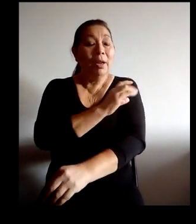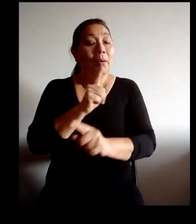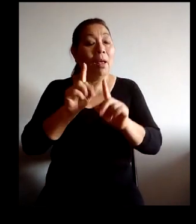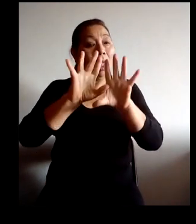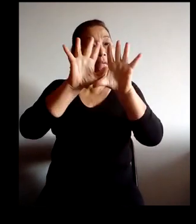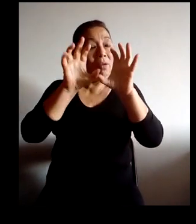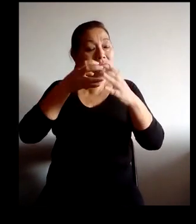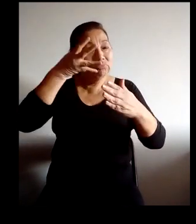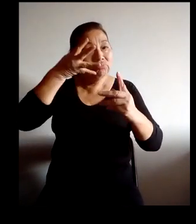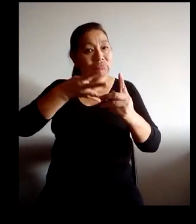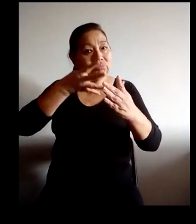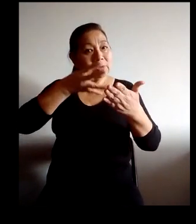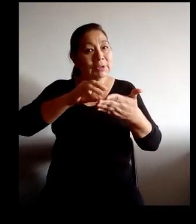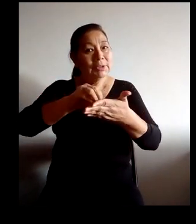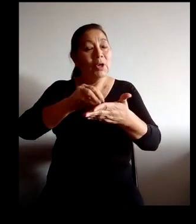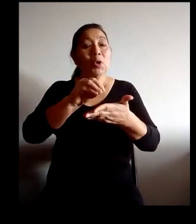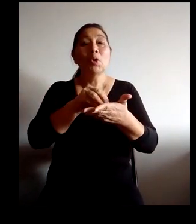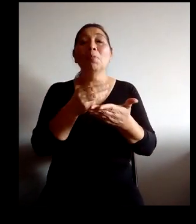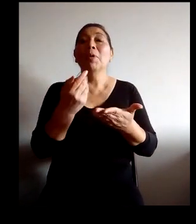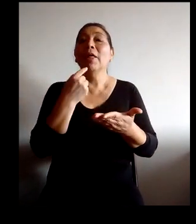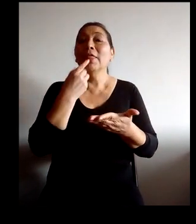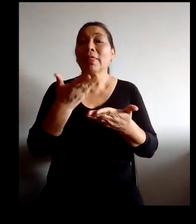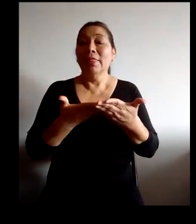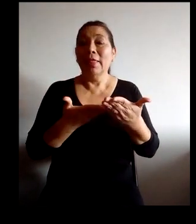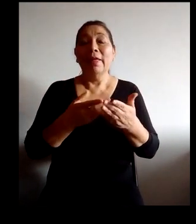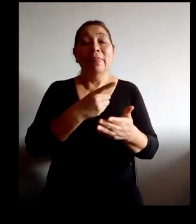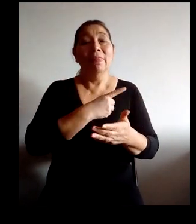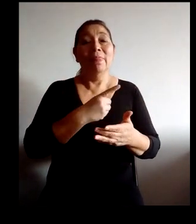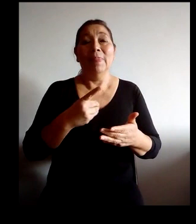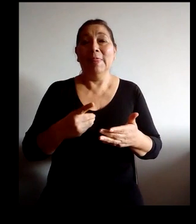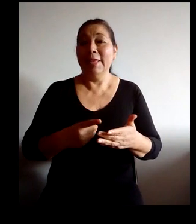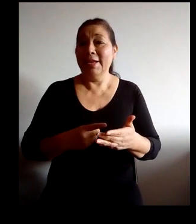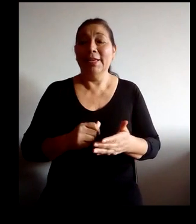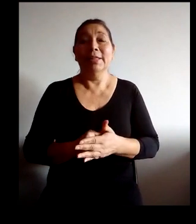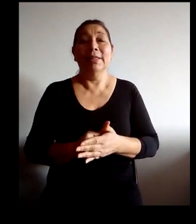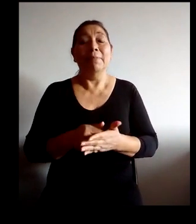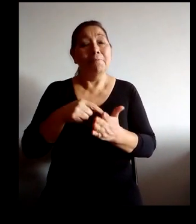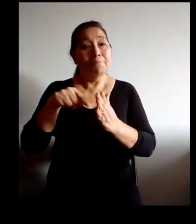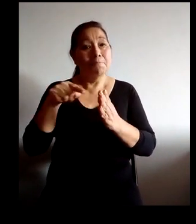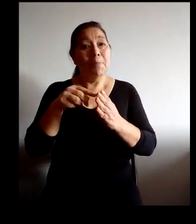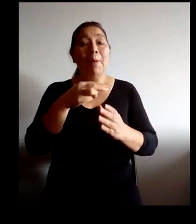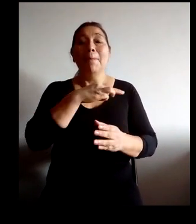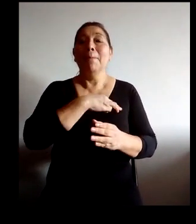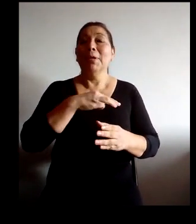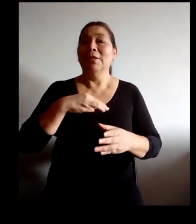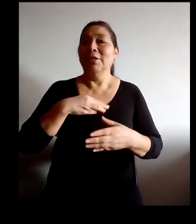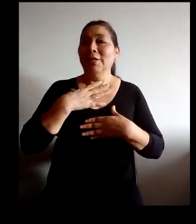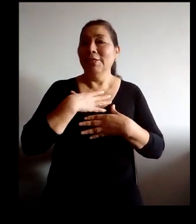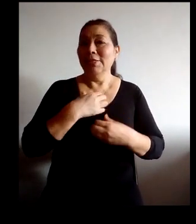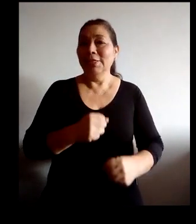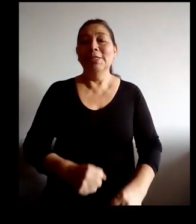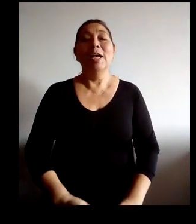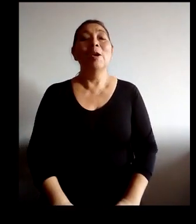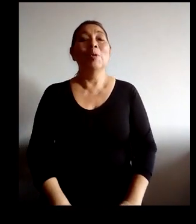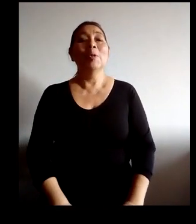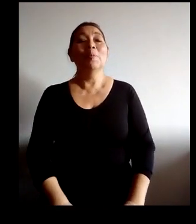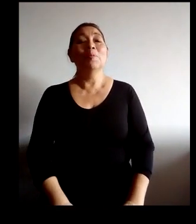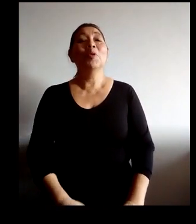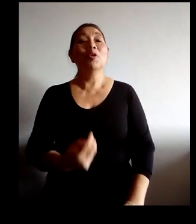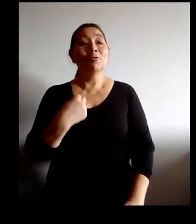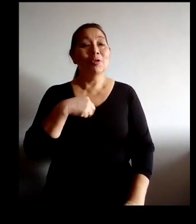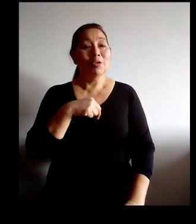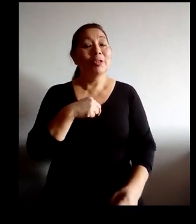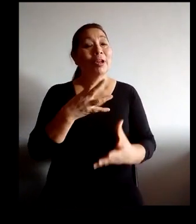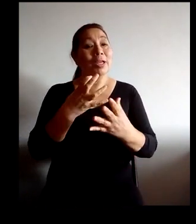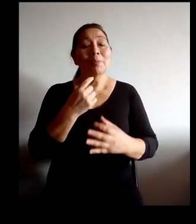por el Ministerio de Salud. En este caso, nosotros queremos citar dos artículos que ustedes lo conocen bien, que son el artículo 9 de